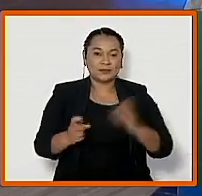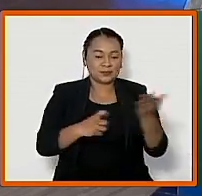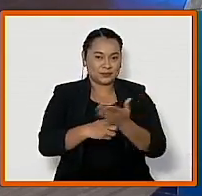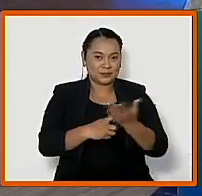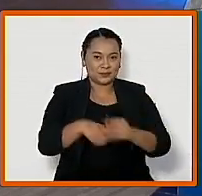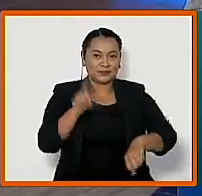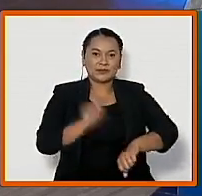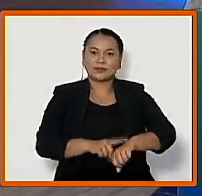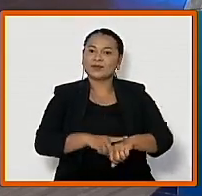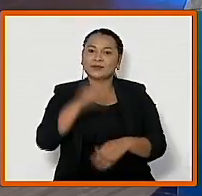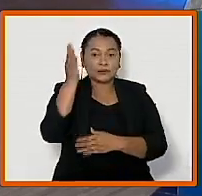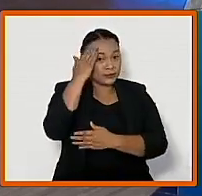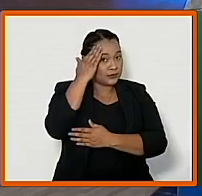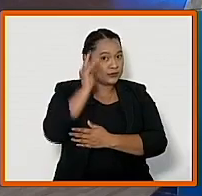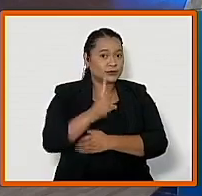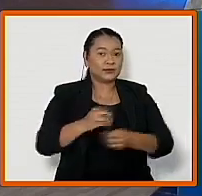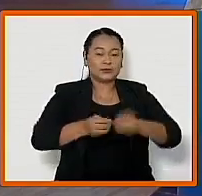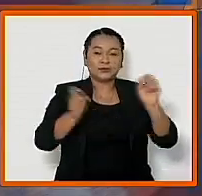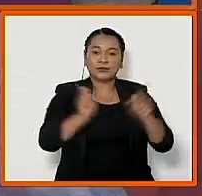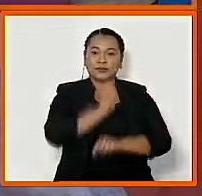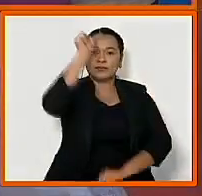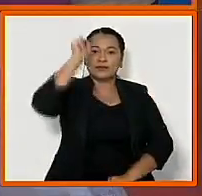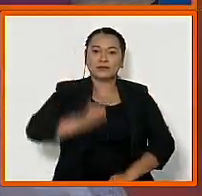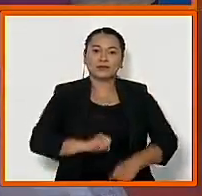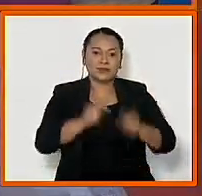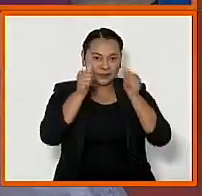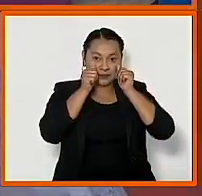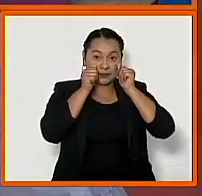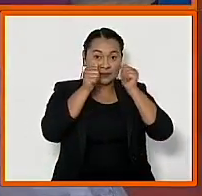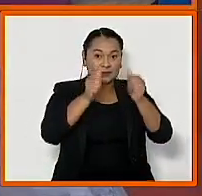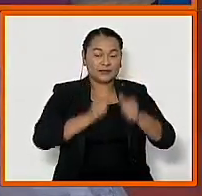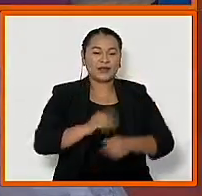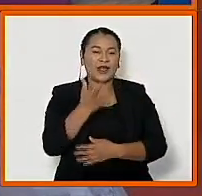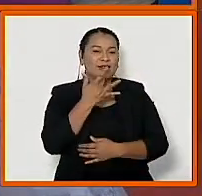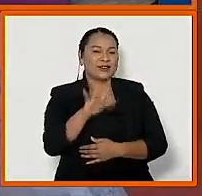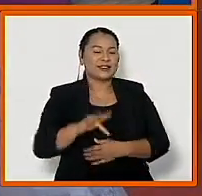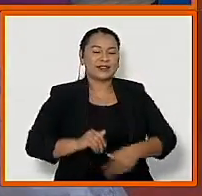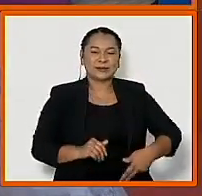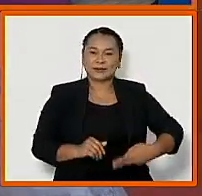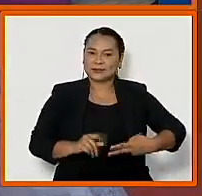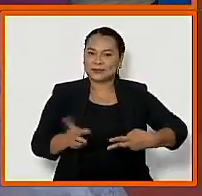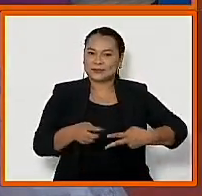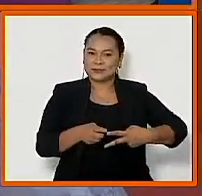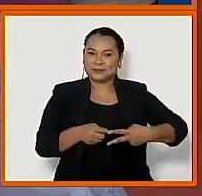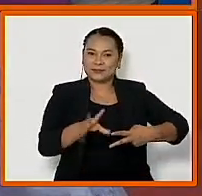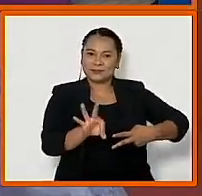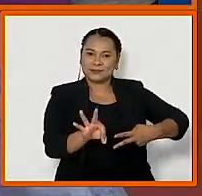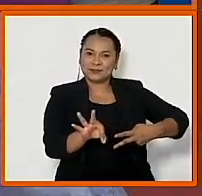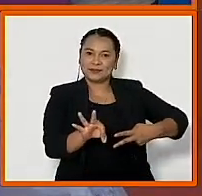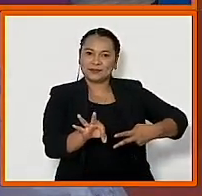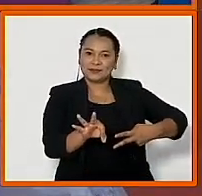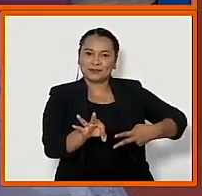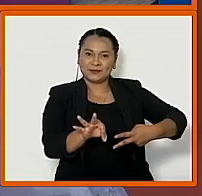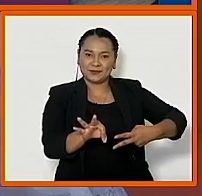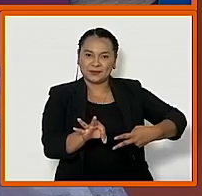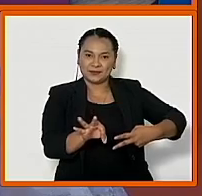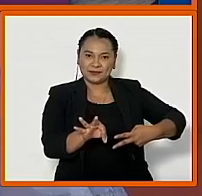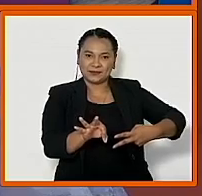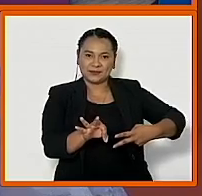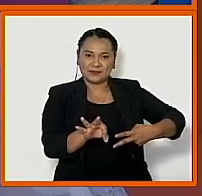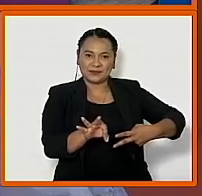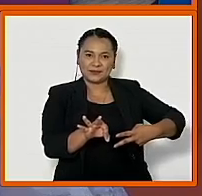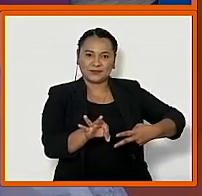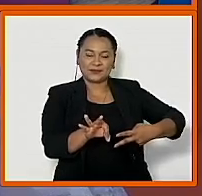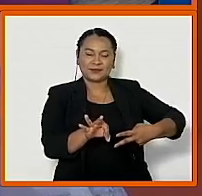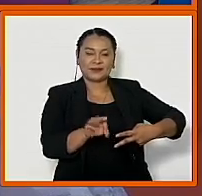su primer número ganador y su primer dígito de sangre. Mucha suerte. Este es el 9, segundo dígito de su primer número es el.